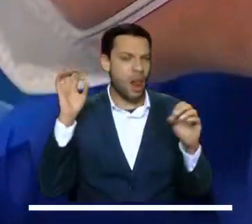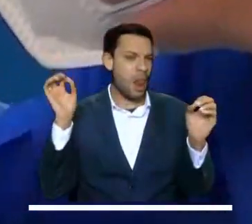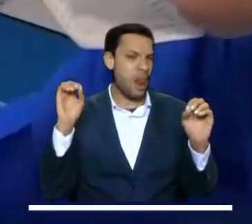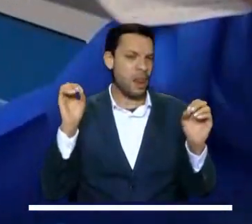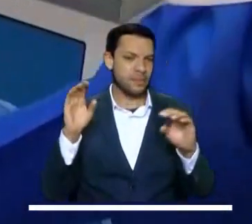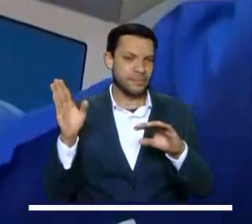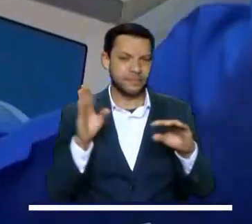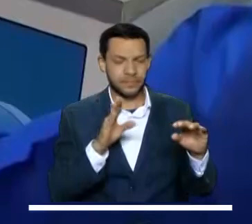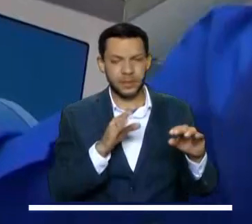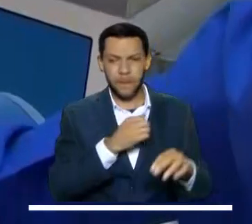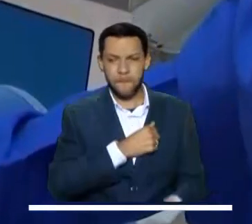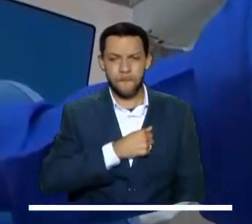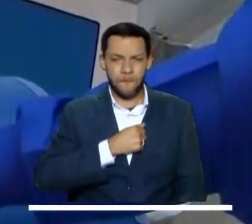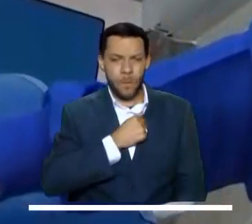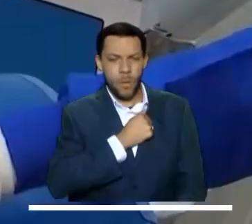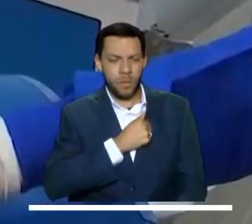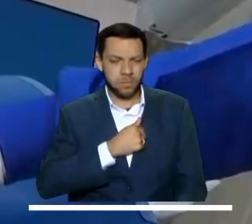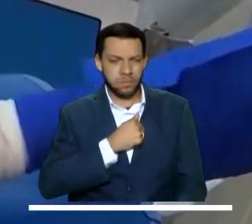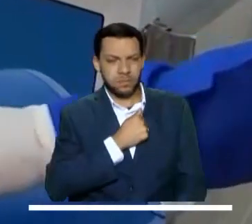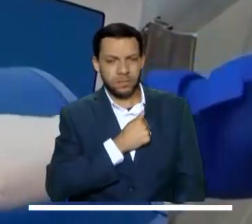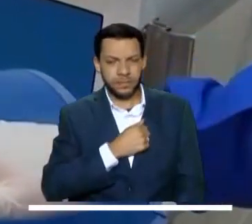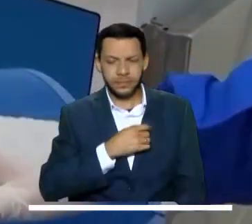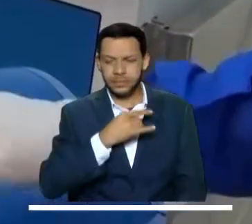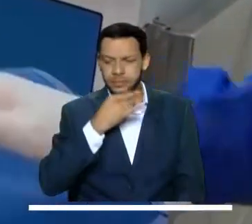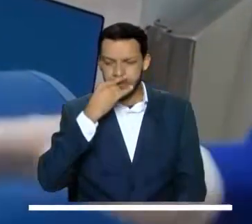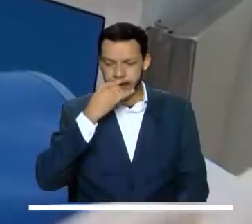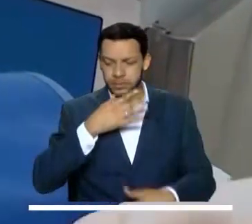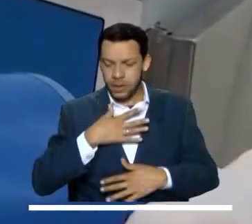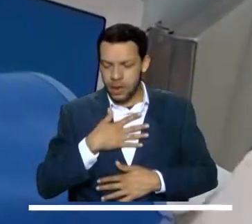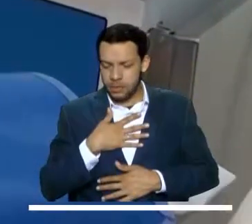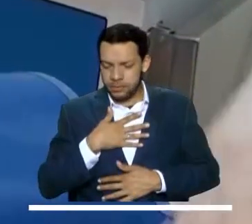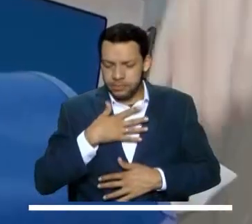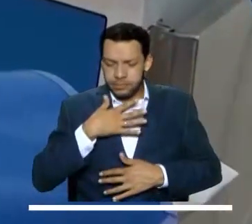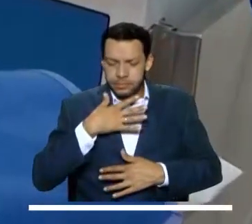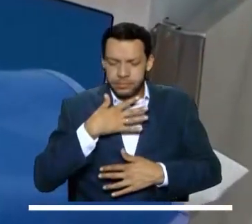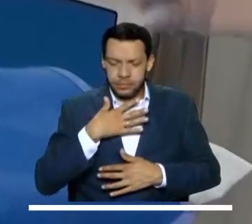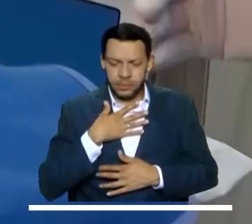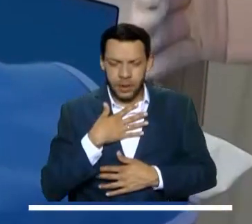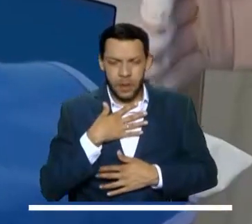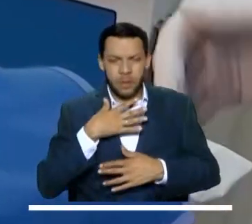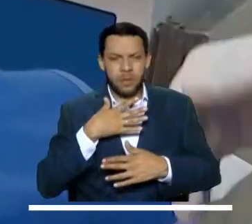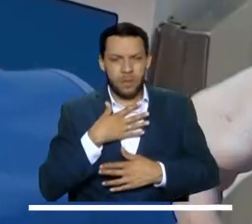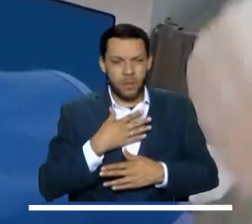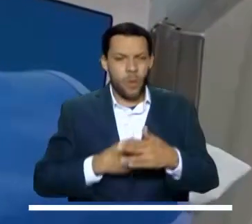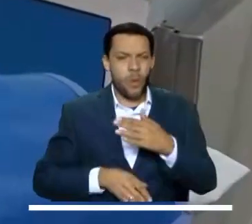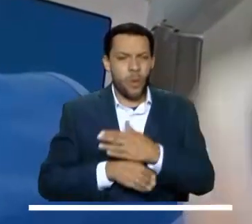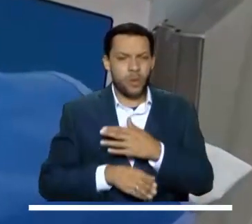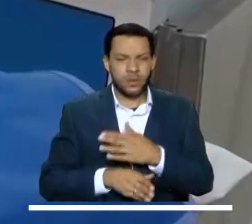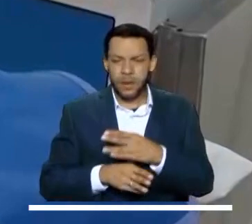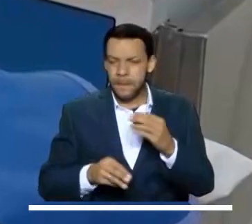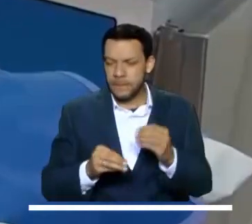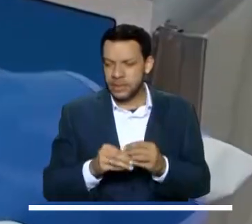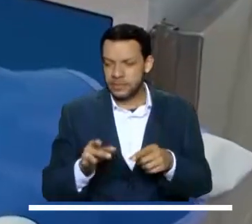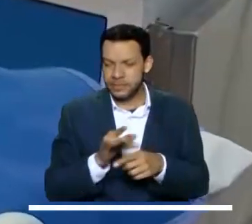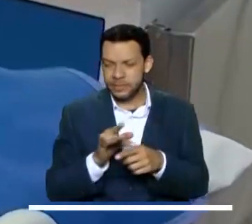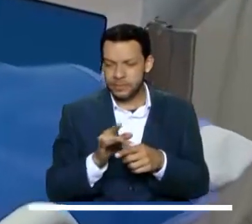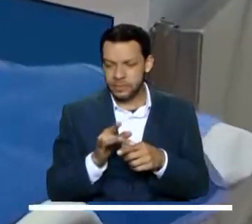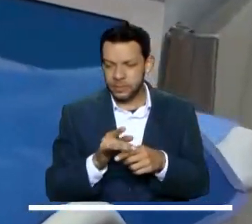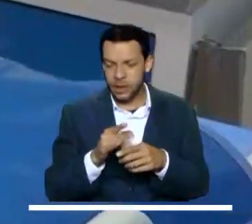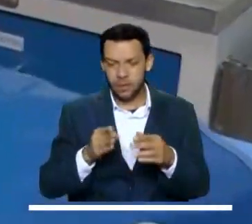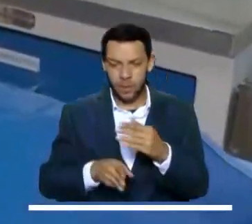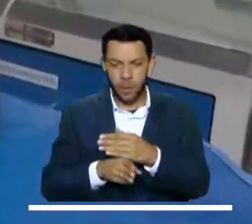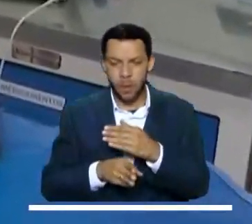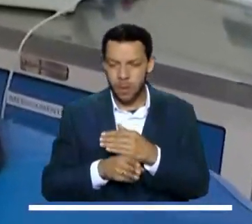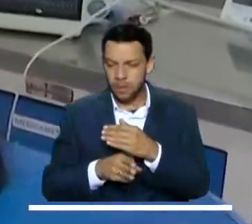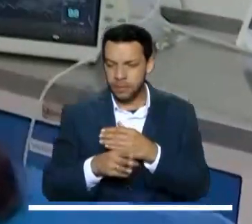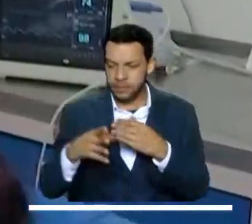favor, eso, ya está despertando, está respirando perfectamente, naturalmente, y vamos a continuar con otro procedimiento llamado la colonoscopia. Bueno, esto se